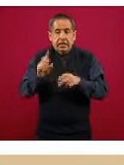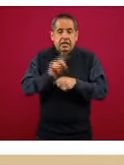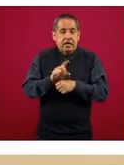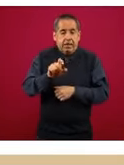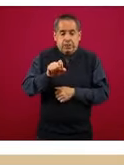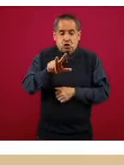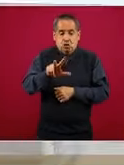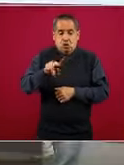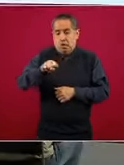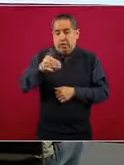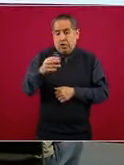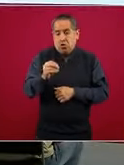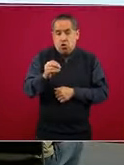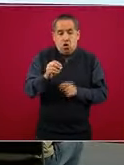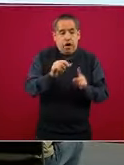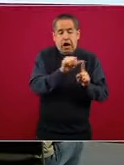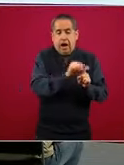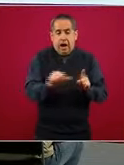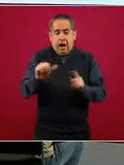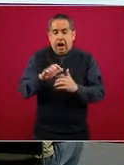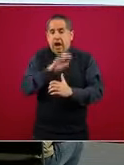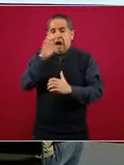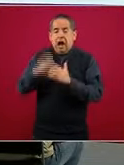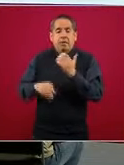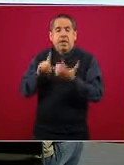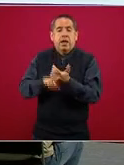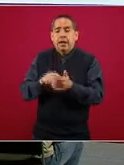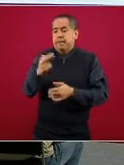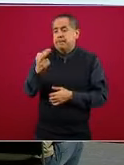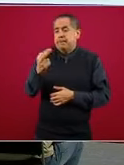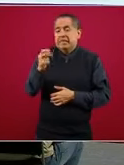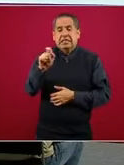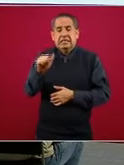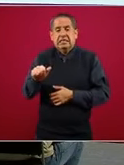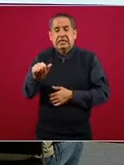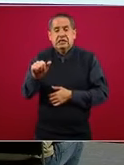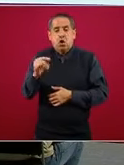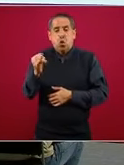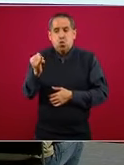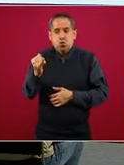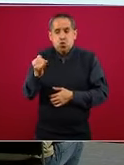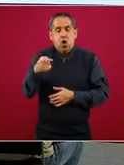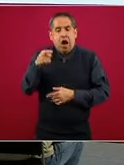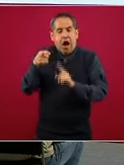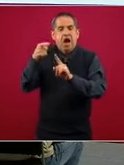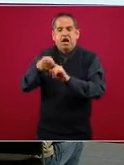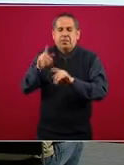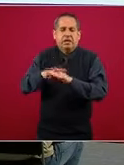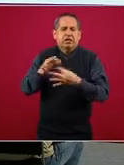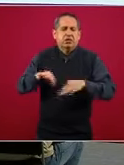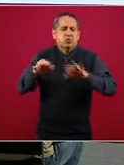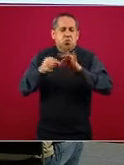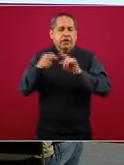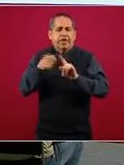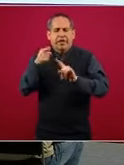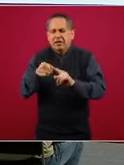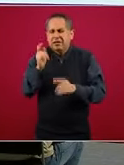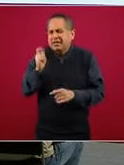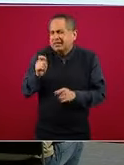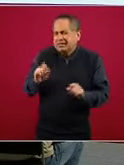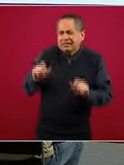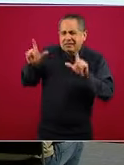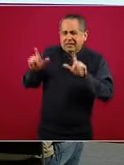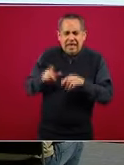28 de mayo y está terminando ahí hasta el 26 de junio, donde tenemos la estimación más reciente. ¿Qué quiere